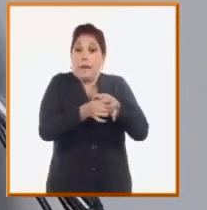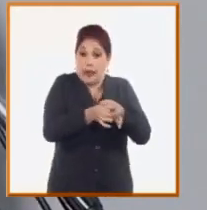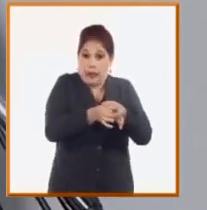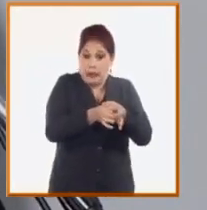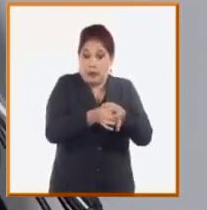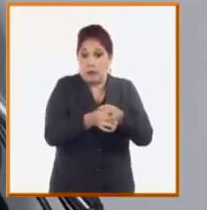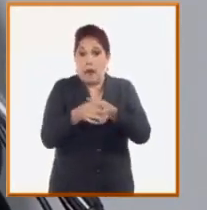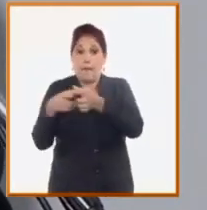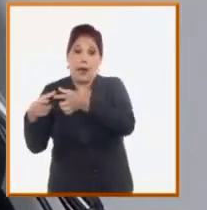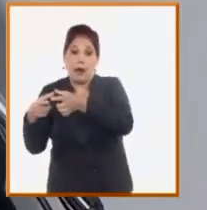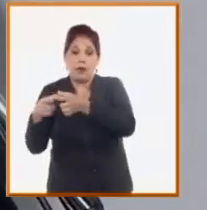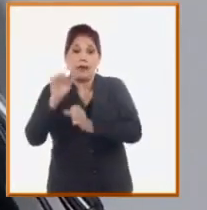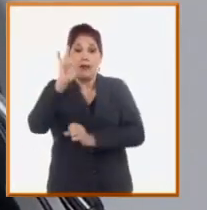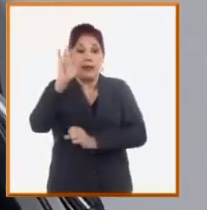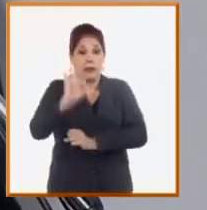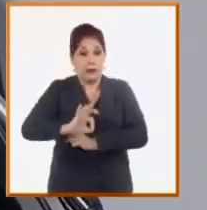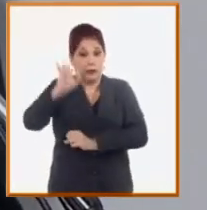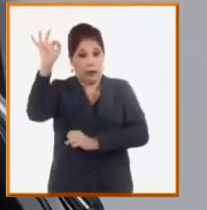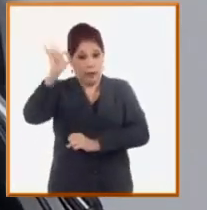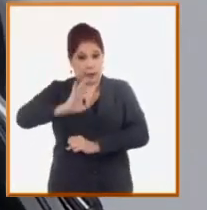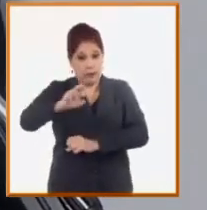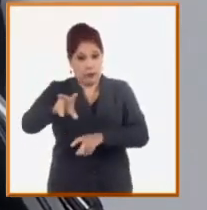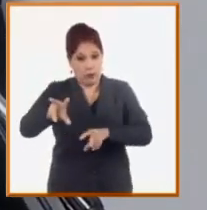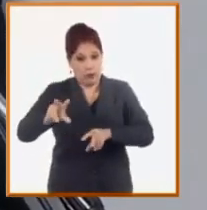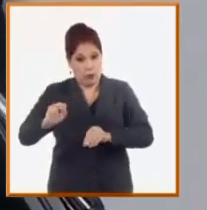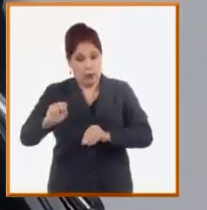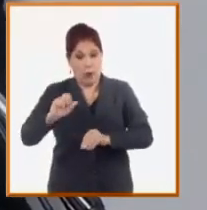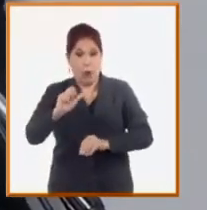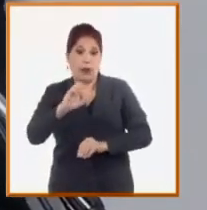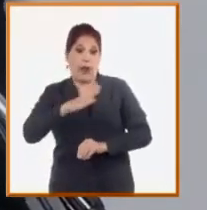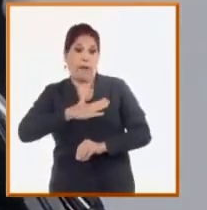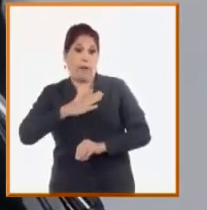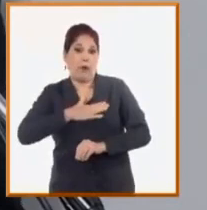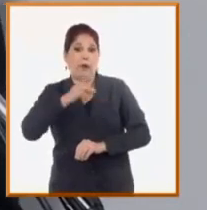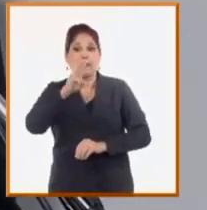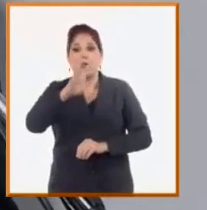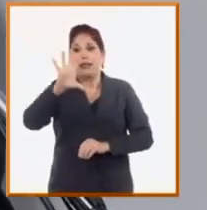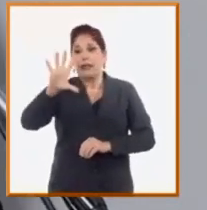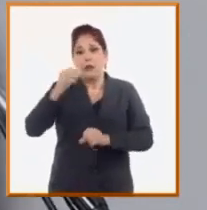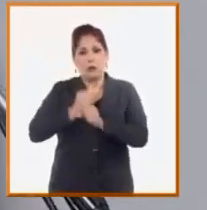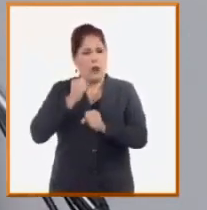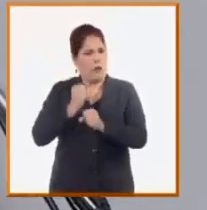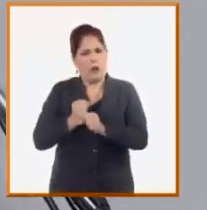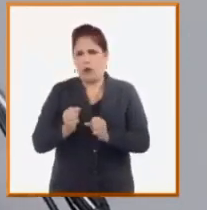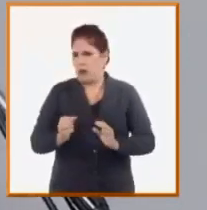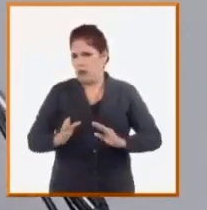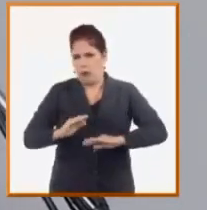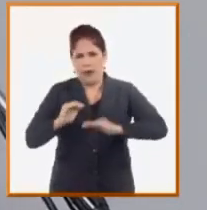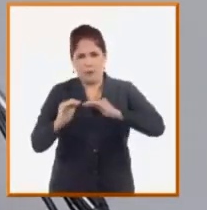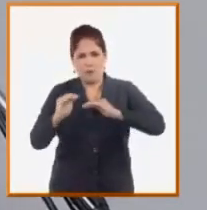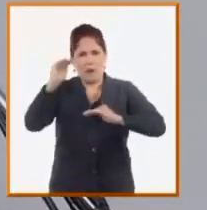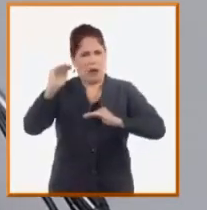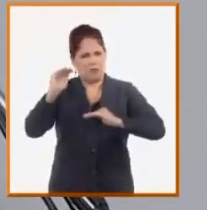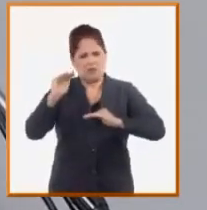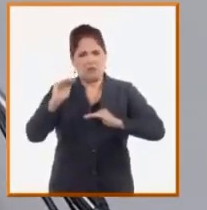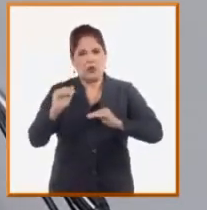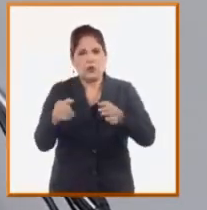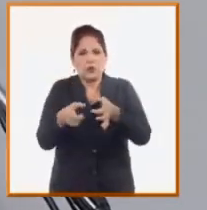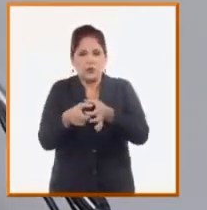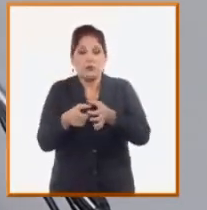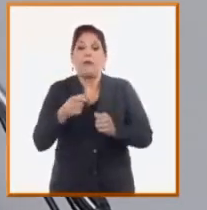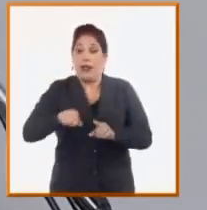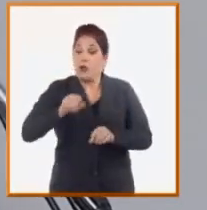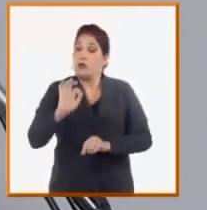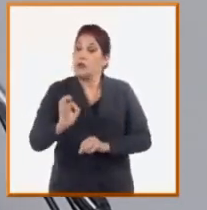más del 70% de los nuevos actores nuestros no sobrepasa los 35 empleados. Hay que decir que estos son cifras por